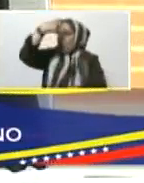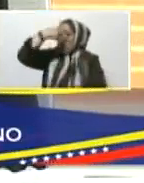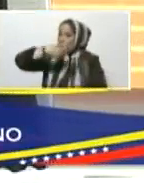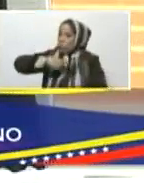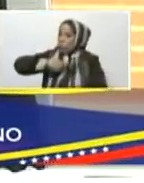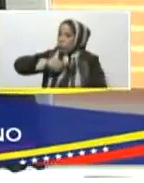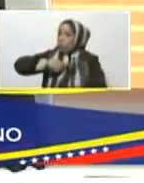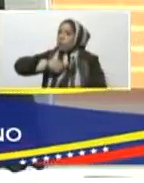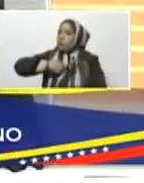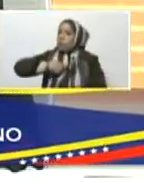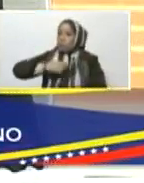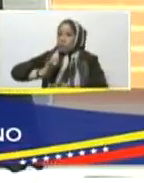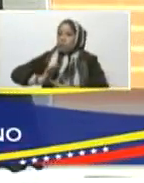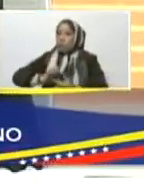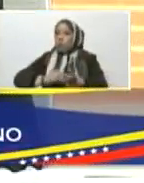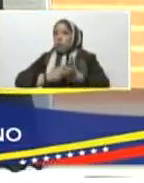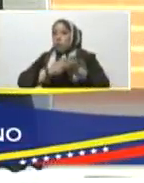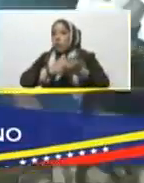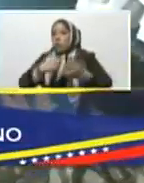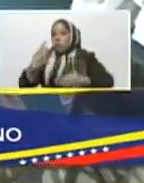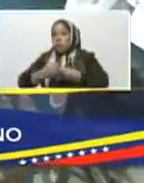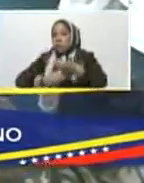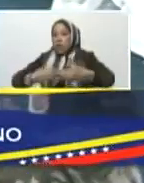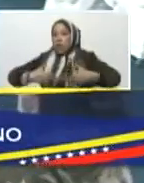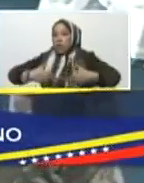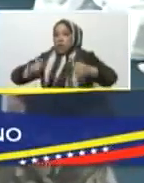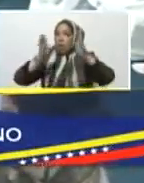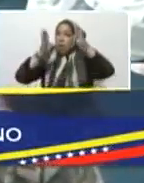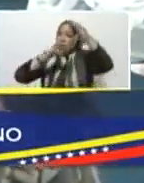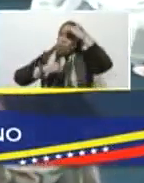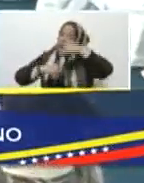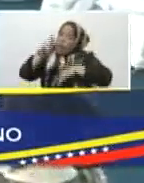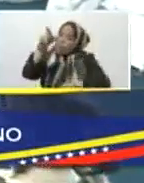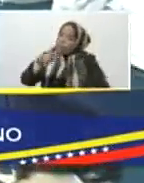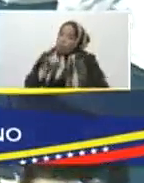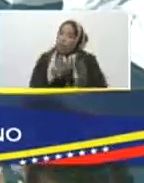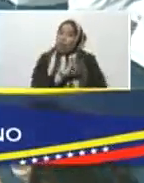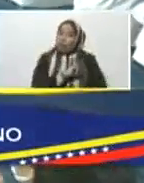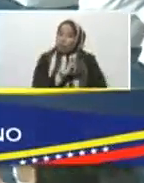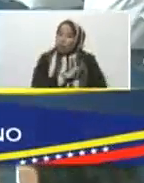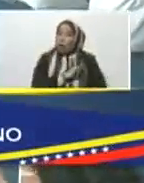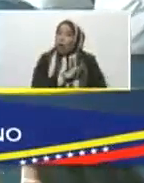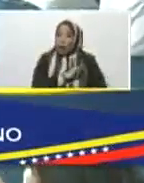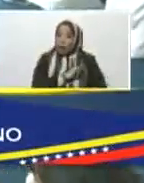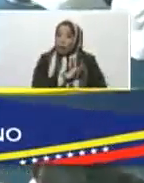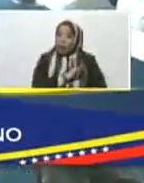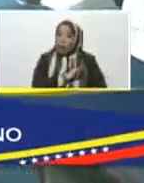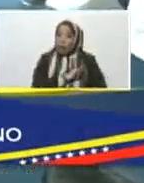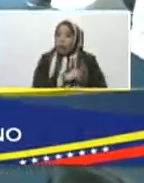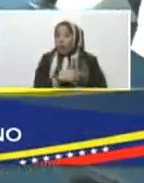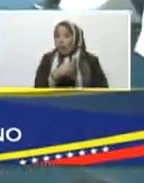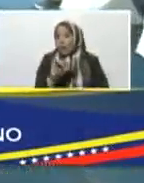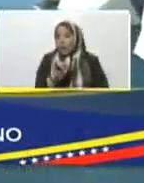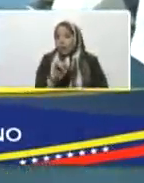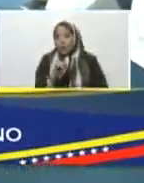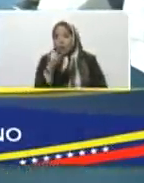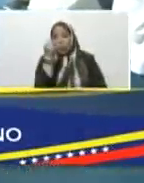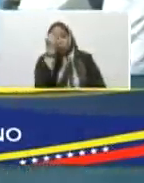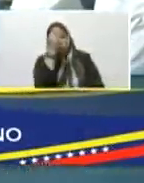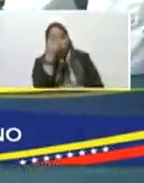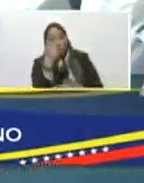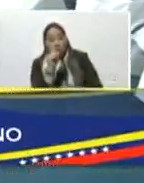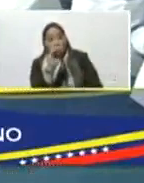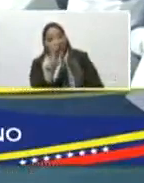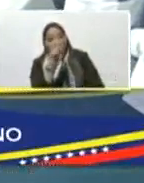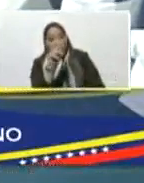personal para atender los casos de salud individuales que están llegando. Porque cuando tú ya te metes en el Ven